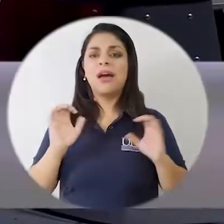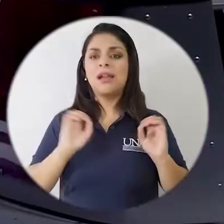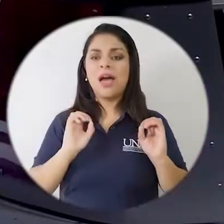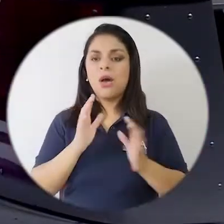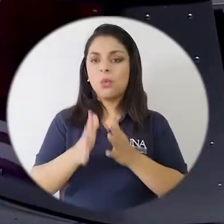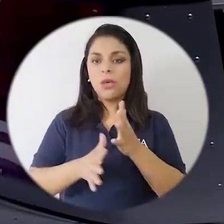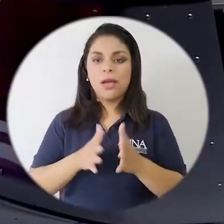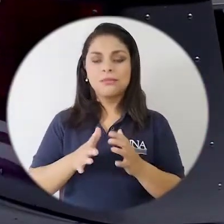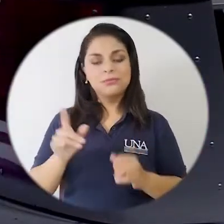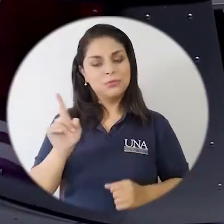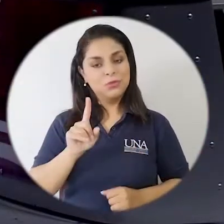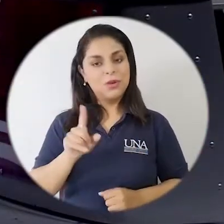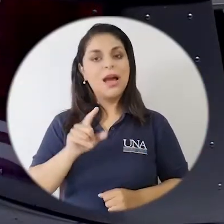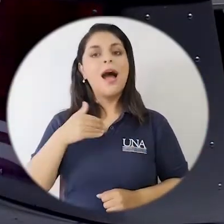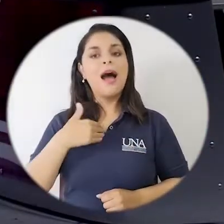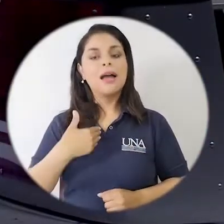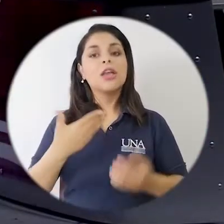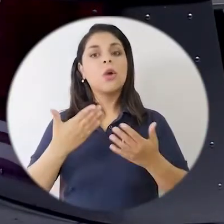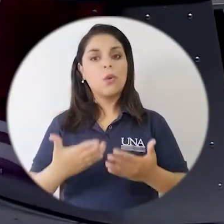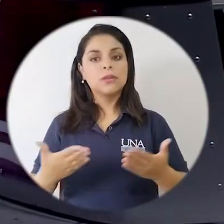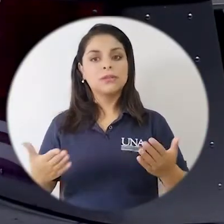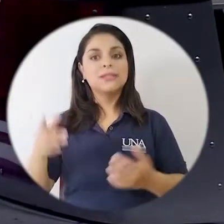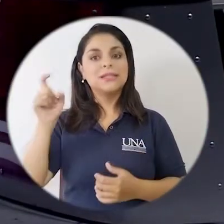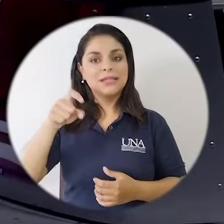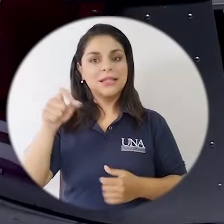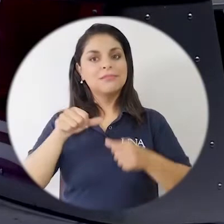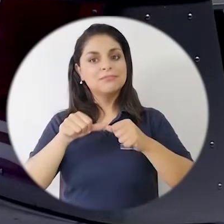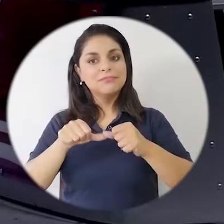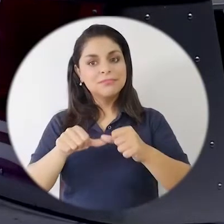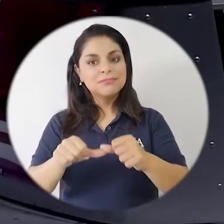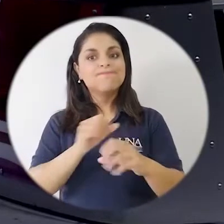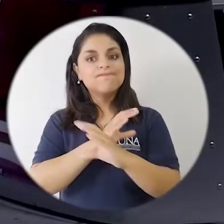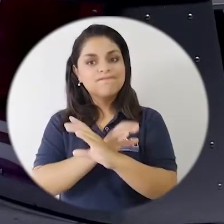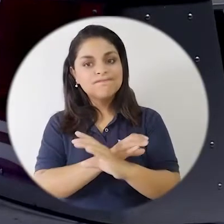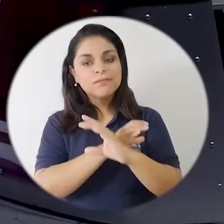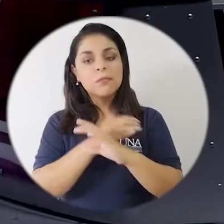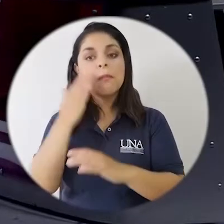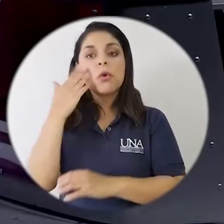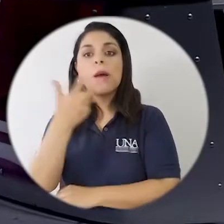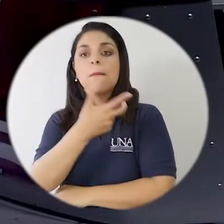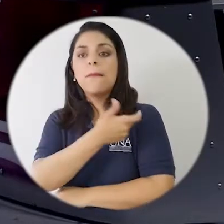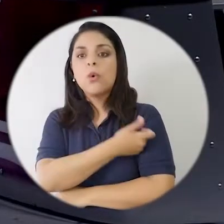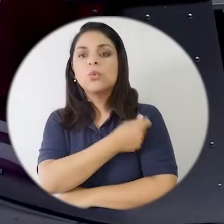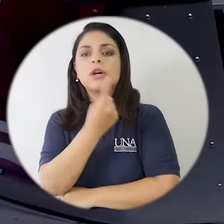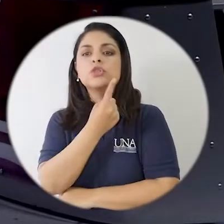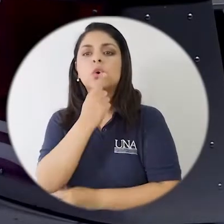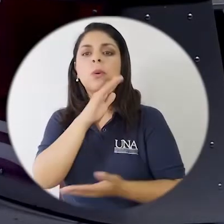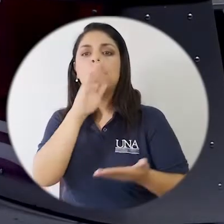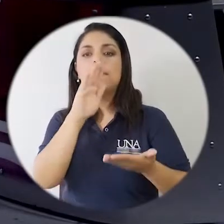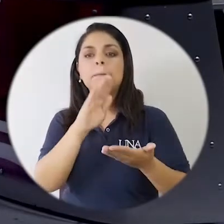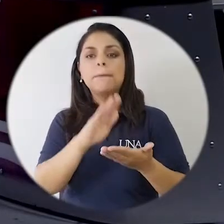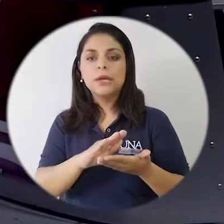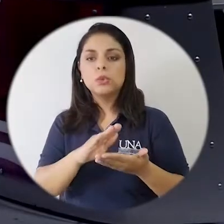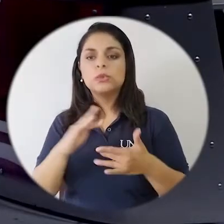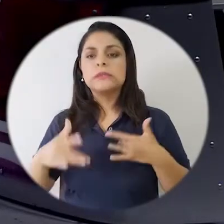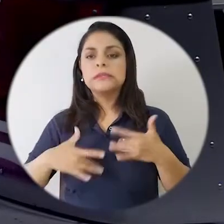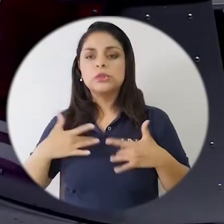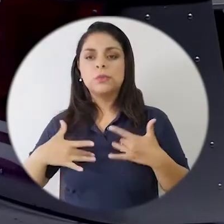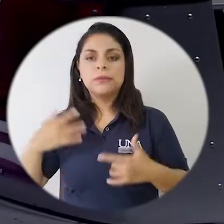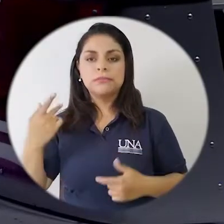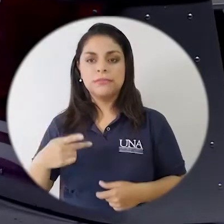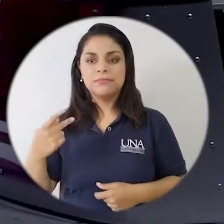no hay que cuidarse. O sea, hay cosas que hay que seguir manteniendo, porque la vacuna lo que hace es reducir el